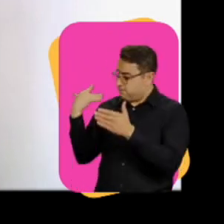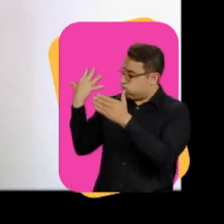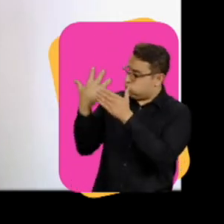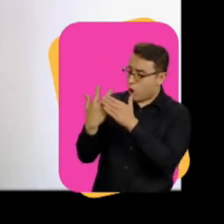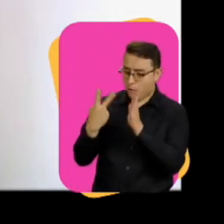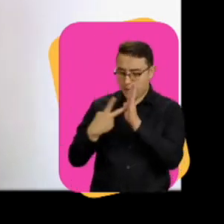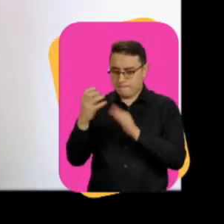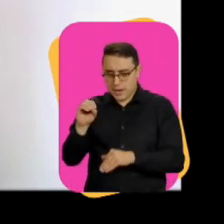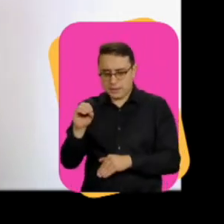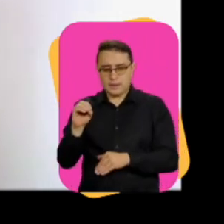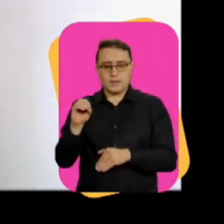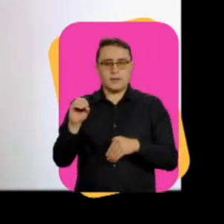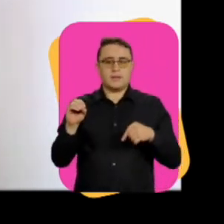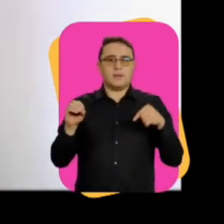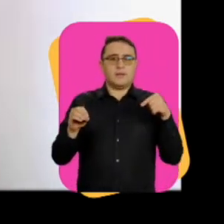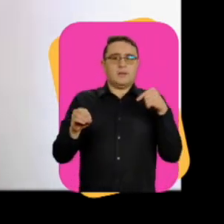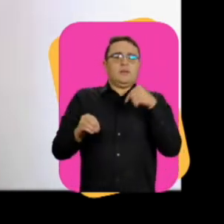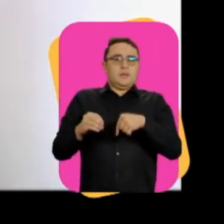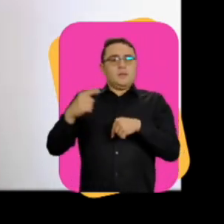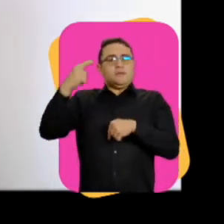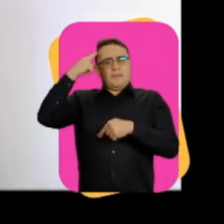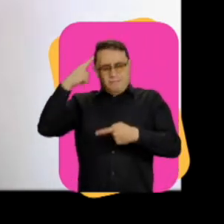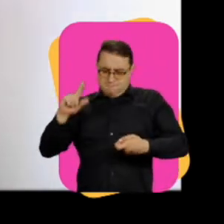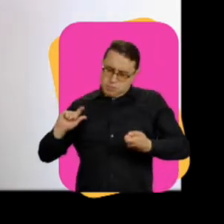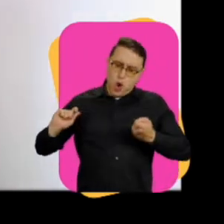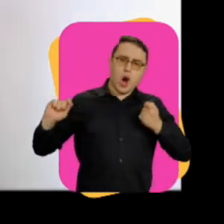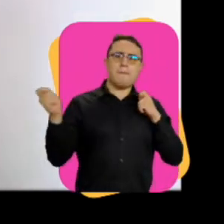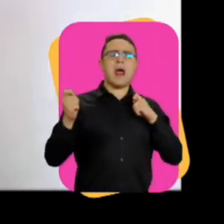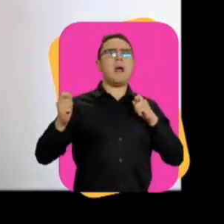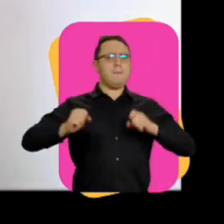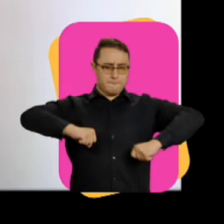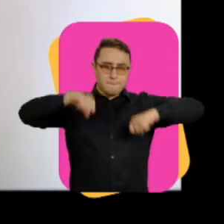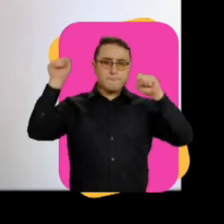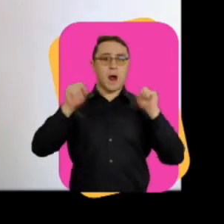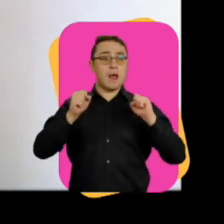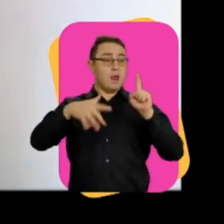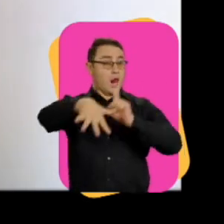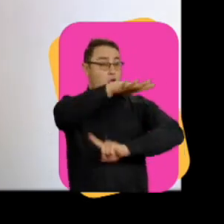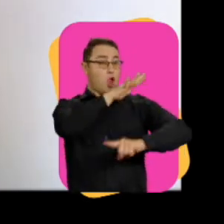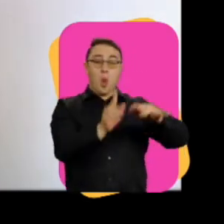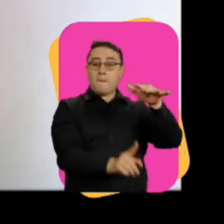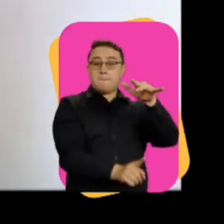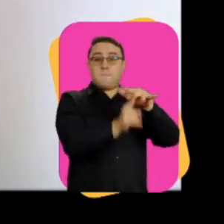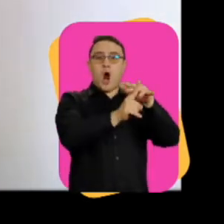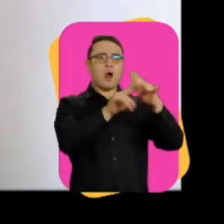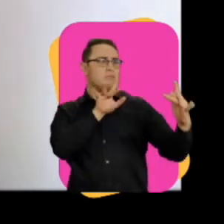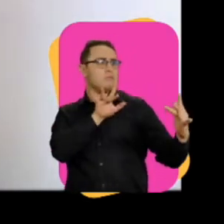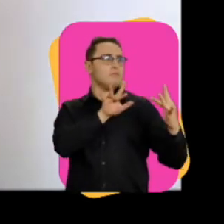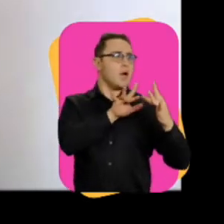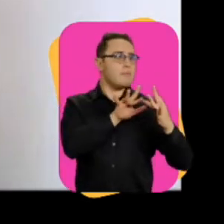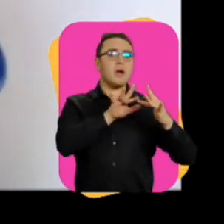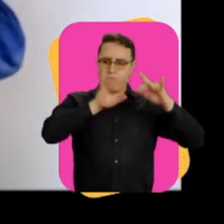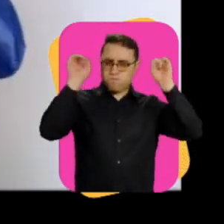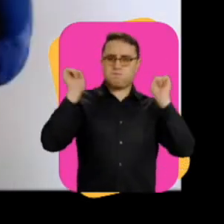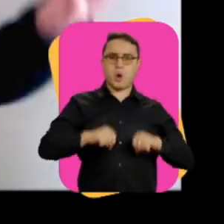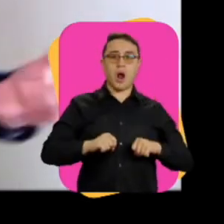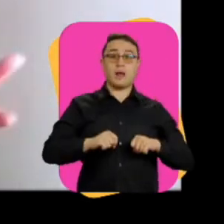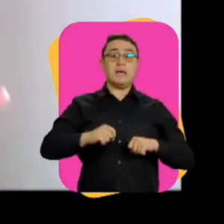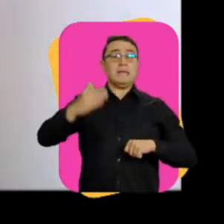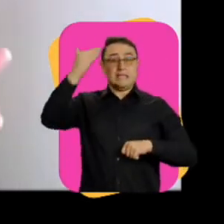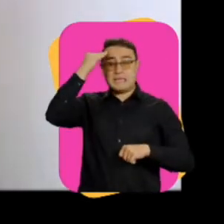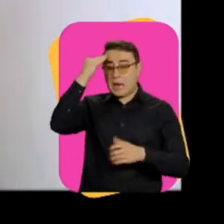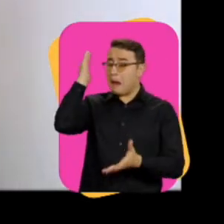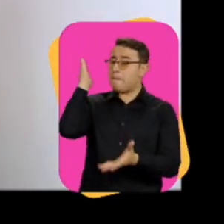un año que nos demostró que cambiar es posible, que adecuarnos es posible y que la creatividad es la solución cuando los grandes,